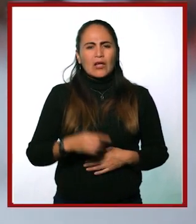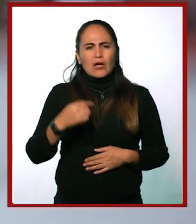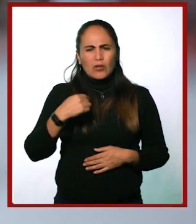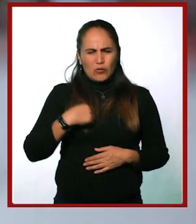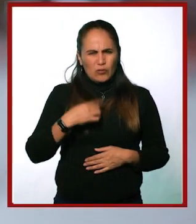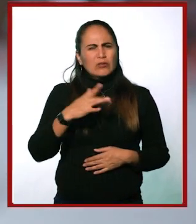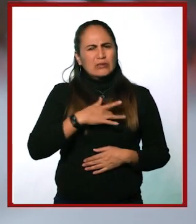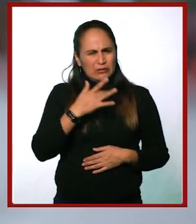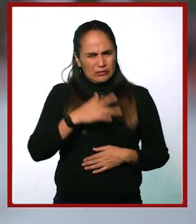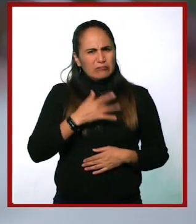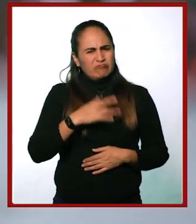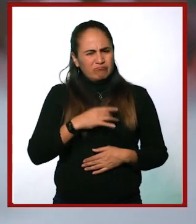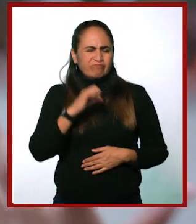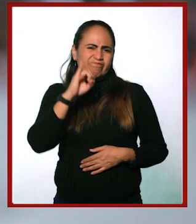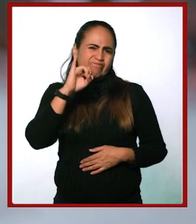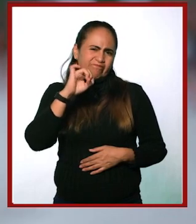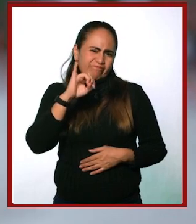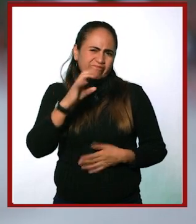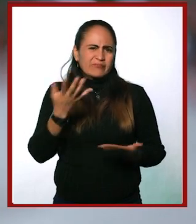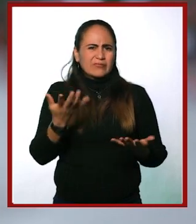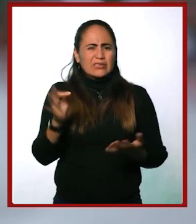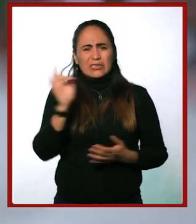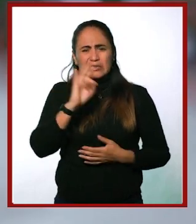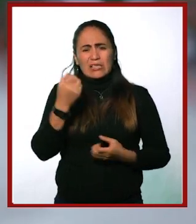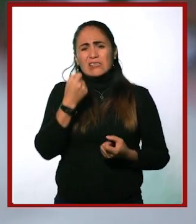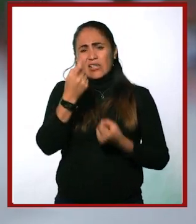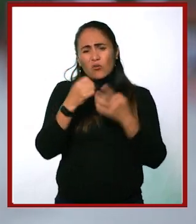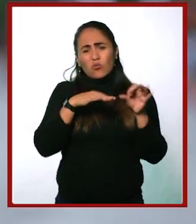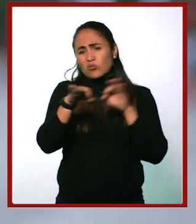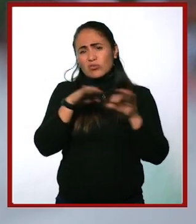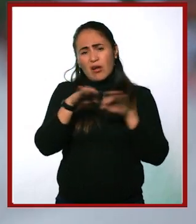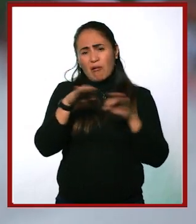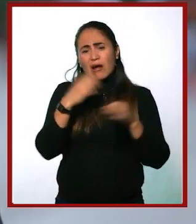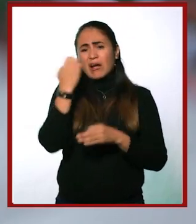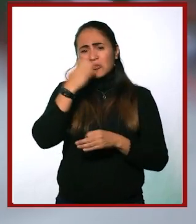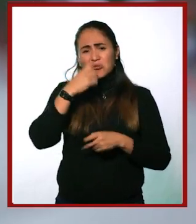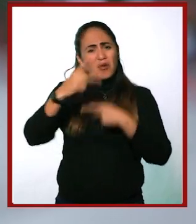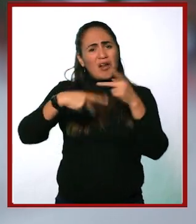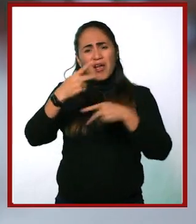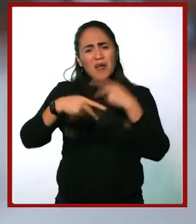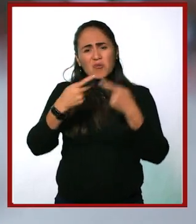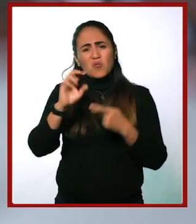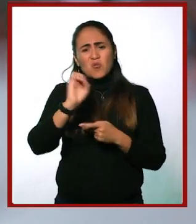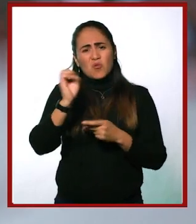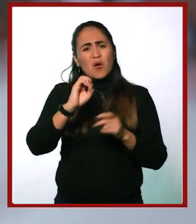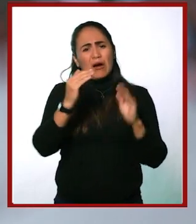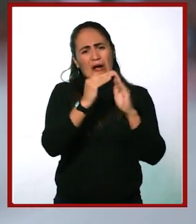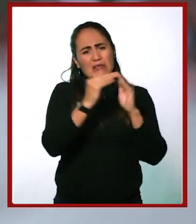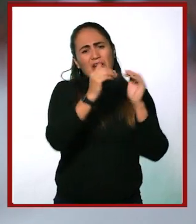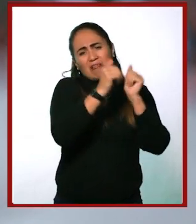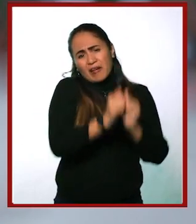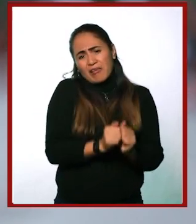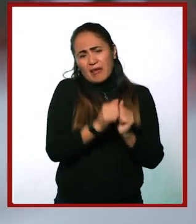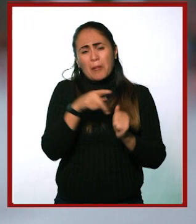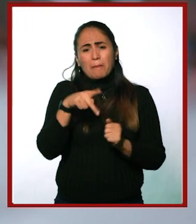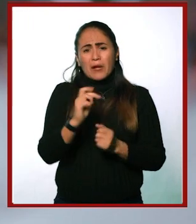Pues yo siento que sí, unos lo sentirán como vacaciones, que no tienen que ir a trabajar, no tienen que ir a la escuela, puesto que están en la casa, pero unos que